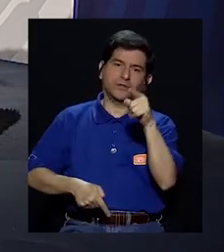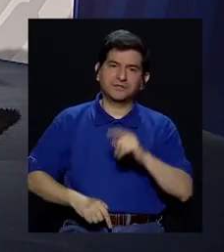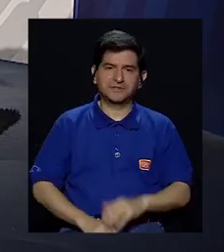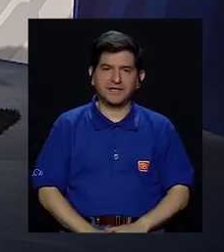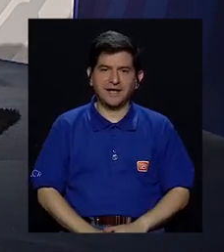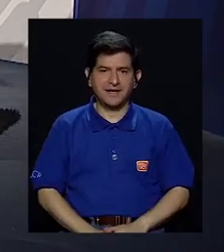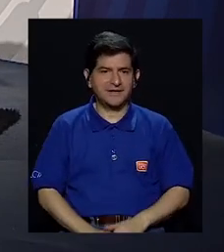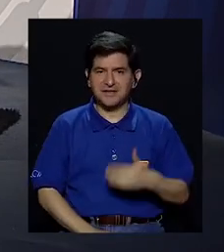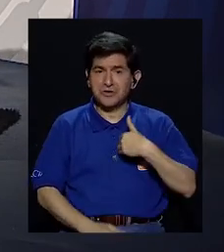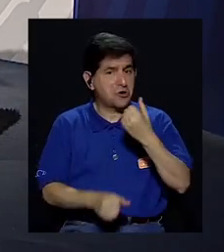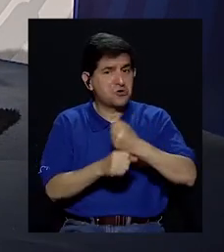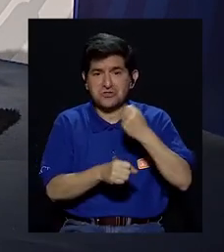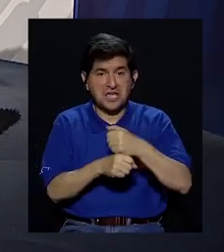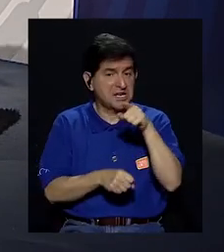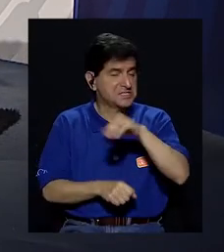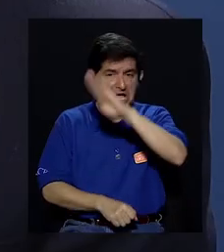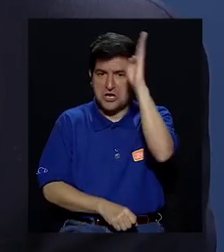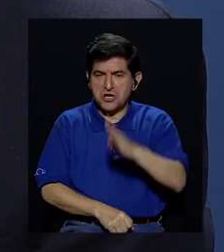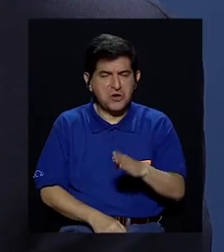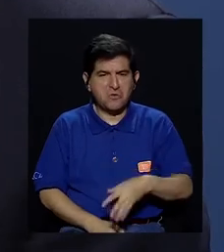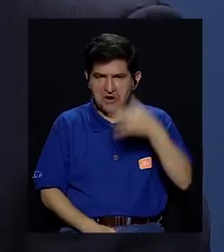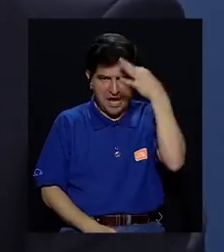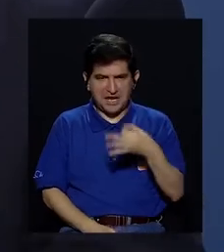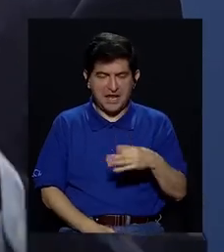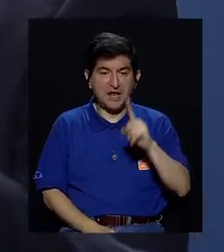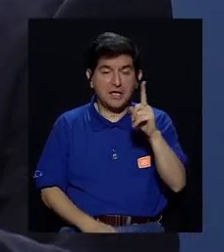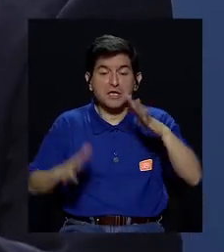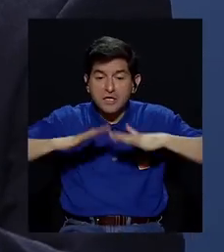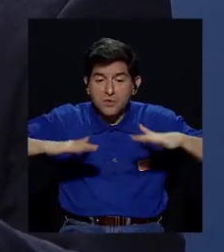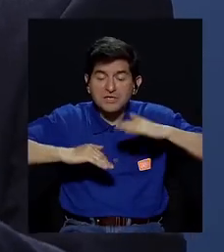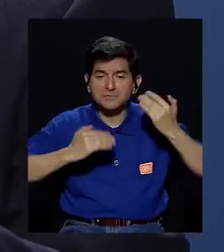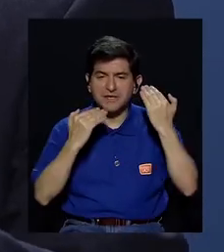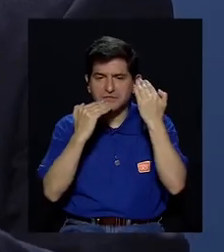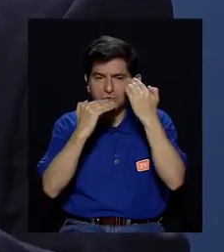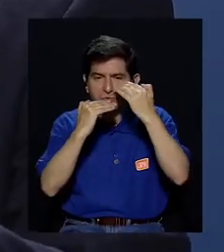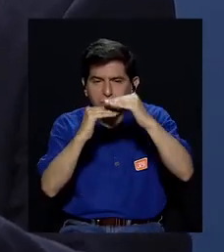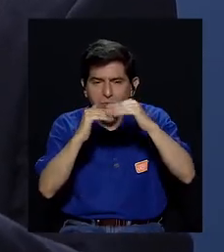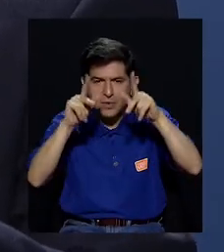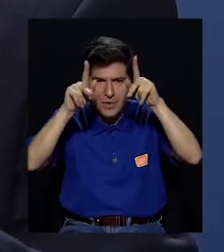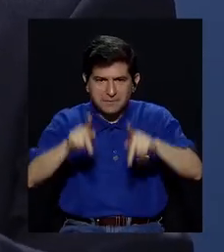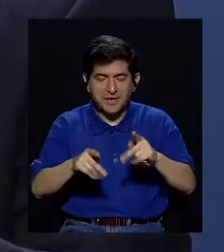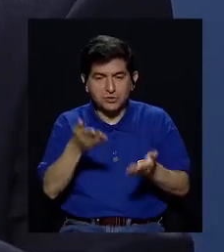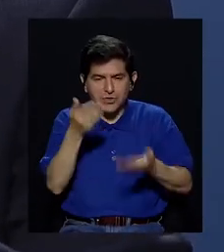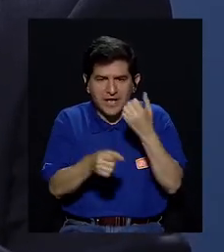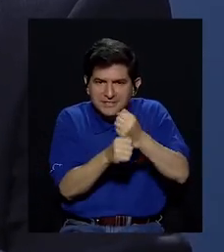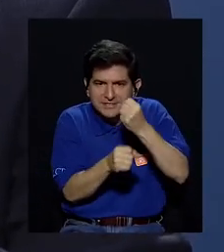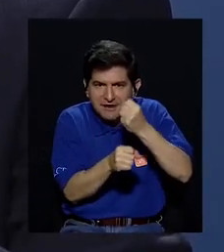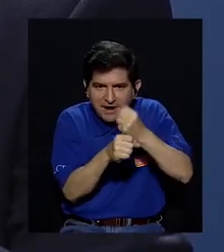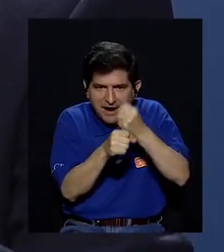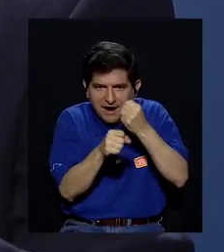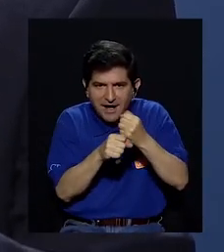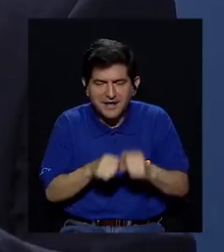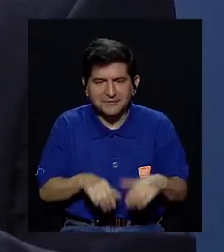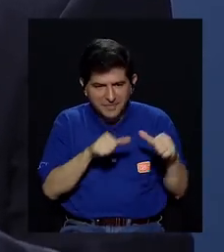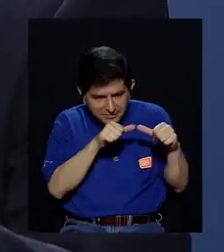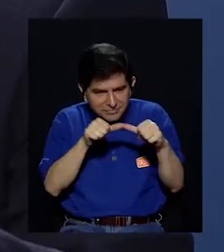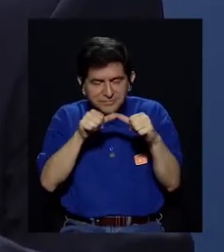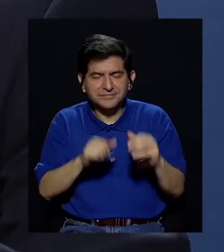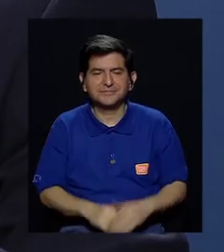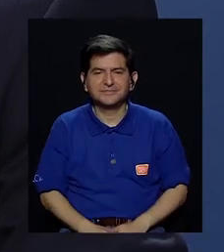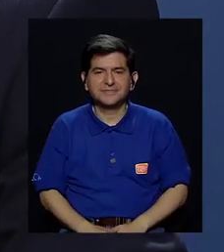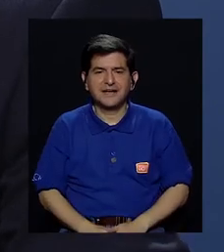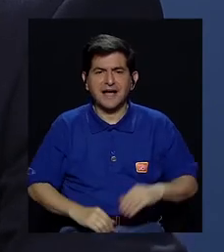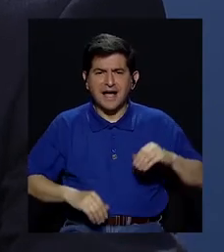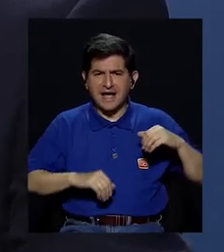tuya que no la tenés que trabajar porque no la vas a convencer y tenés un margen más pequeño de gente con la que puedes trabajar entonces